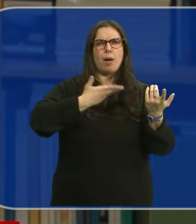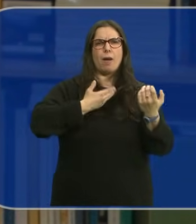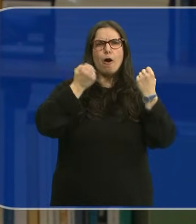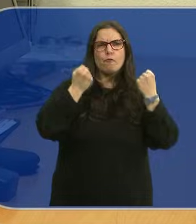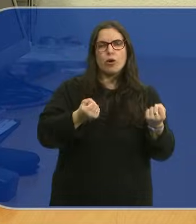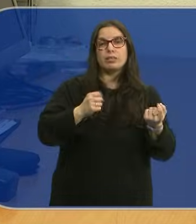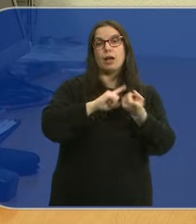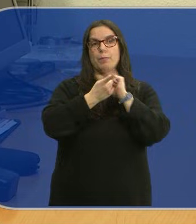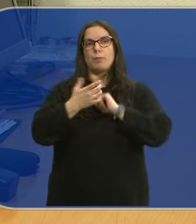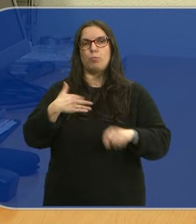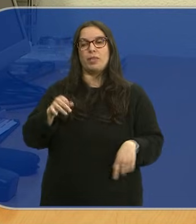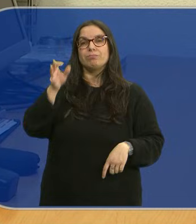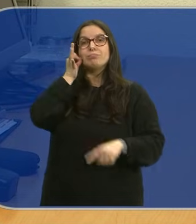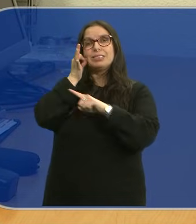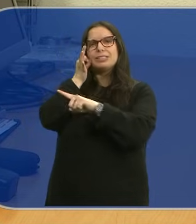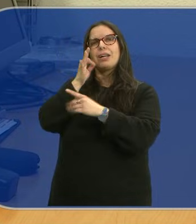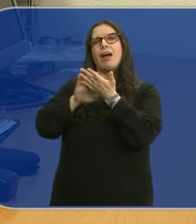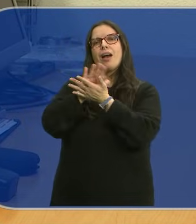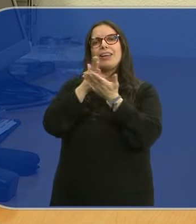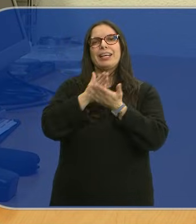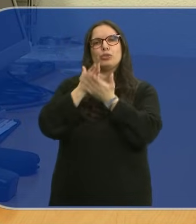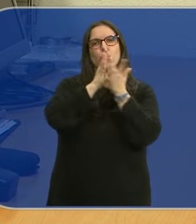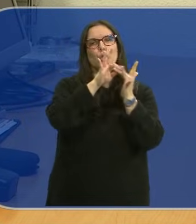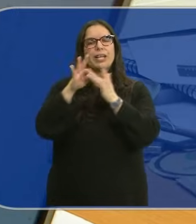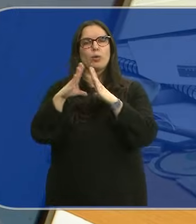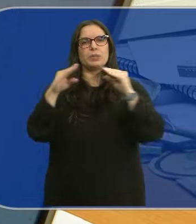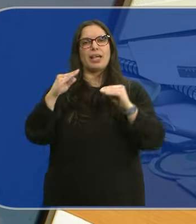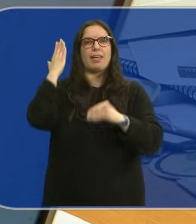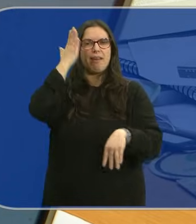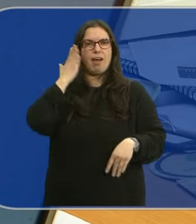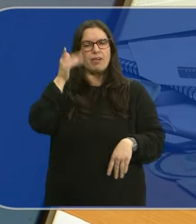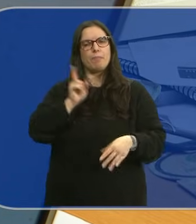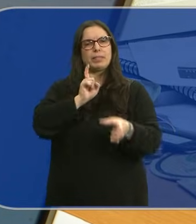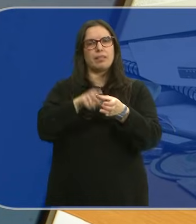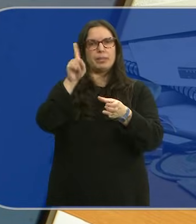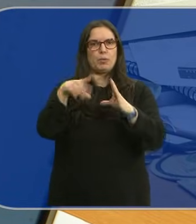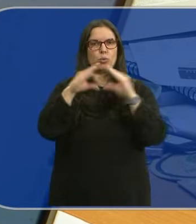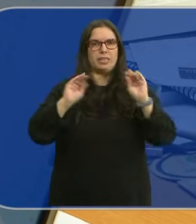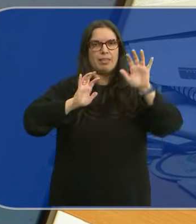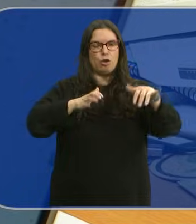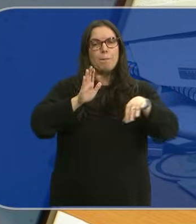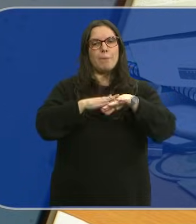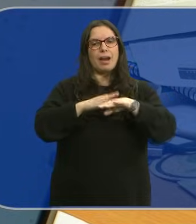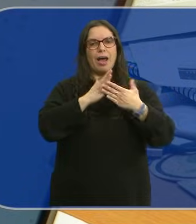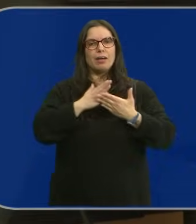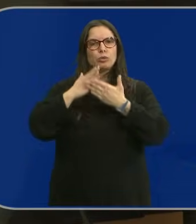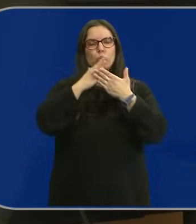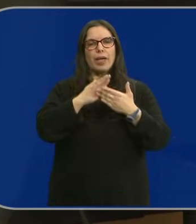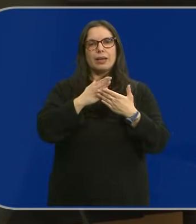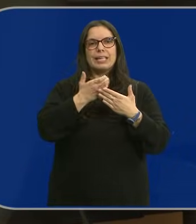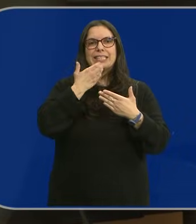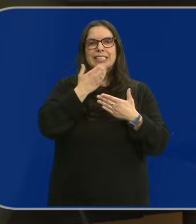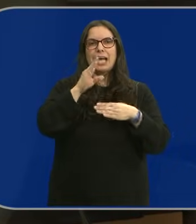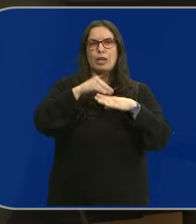bebidas destiladas. Lorena Botella nos habla del estudio que encabeza la Universidad de Navarra y en el que participa la de León para estudiar el impacto de la reducción